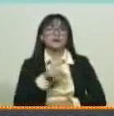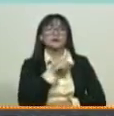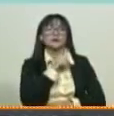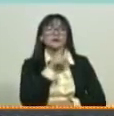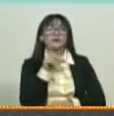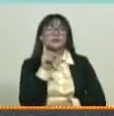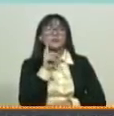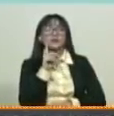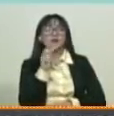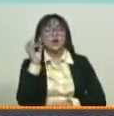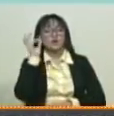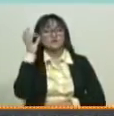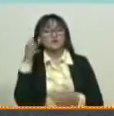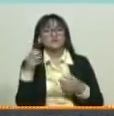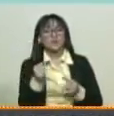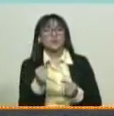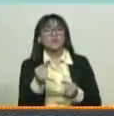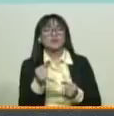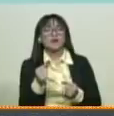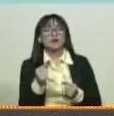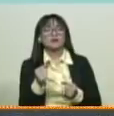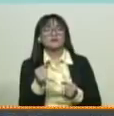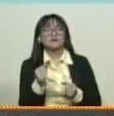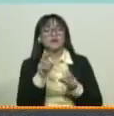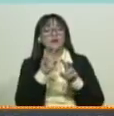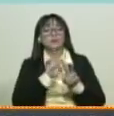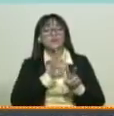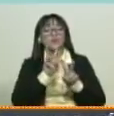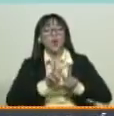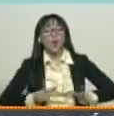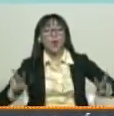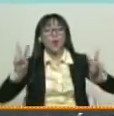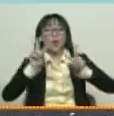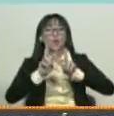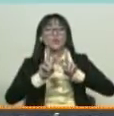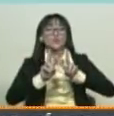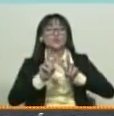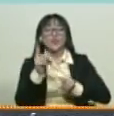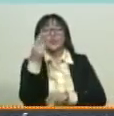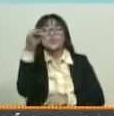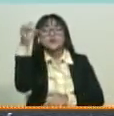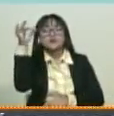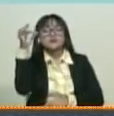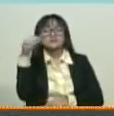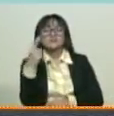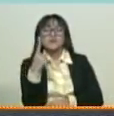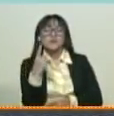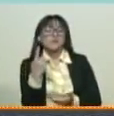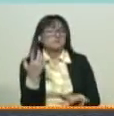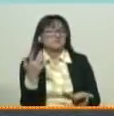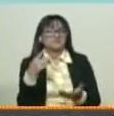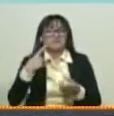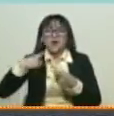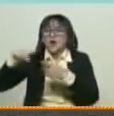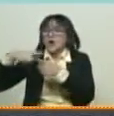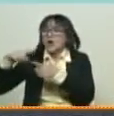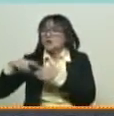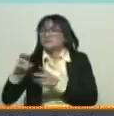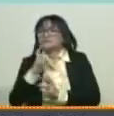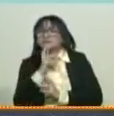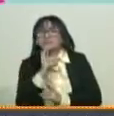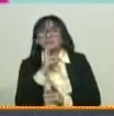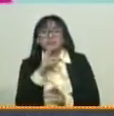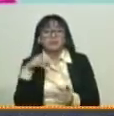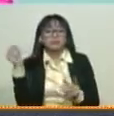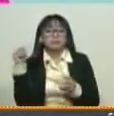llama Consejo de Seguridad de las Naciones Unidas. El resto son medidas unilaterales,